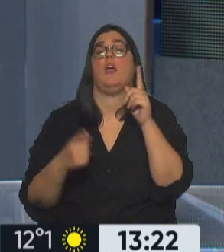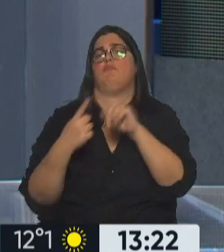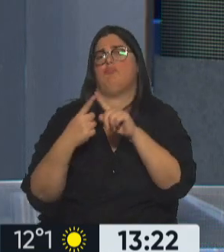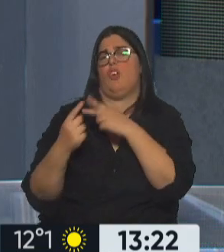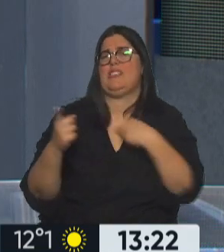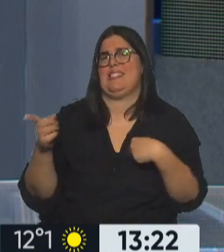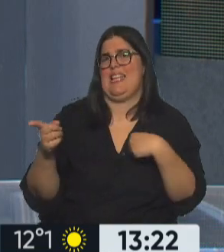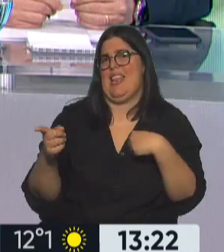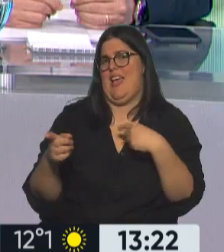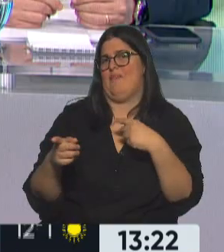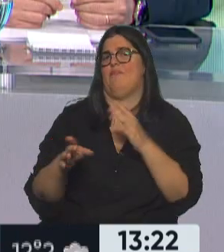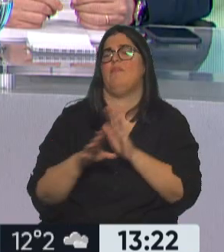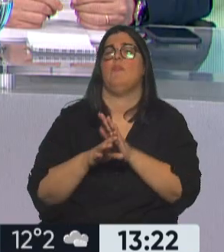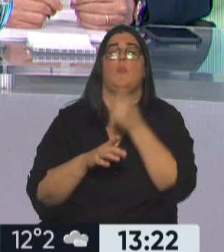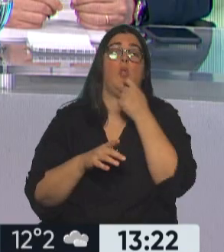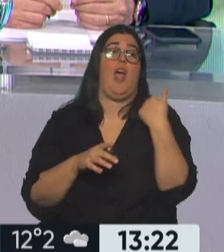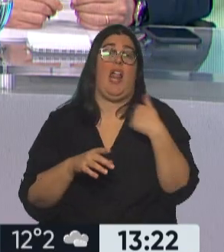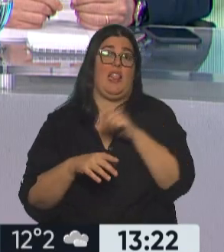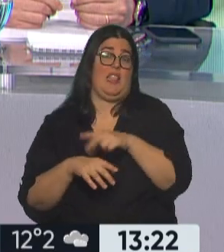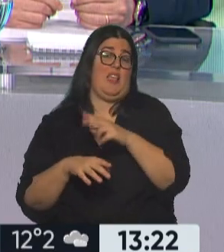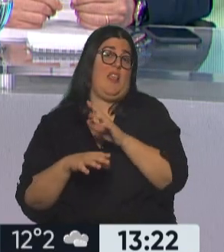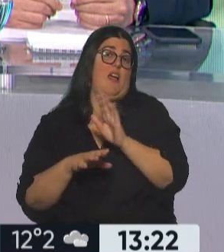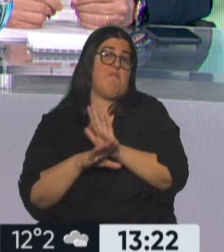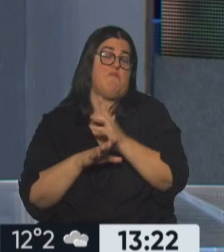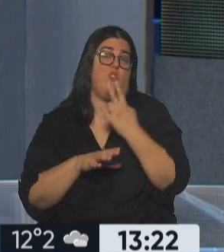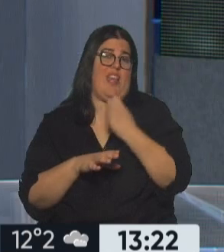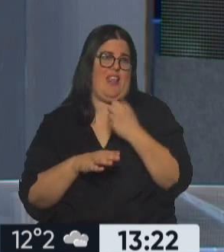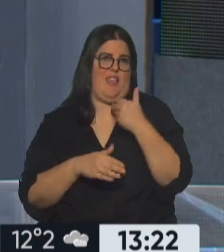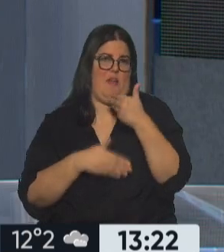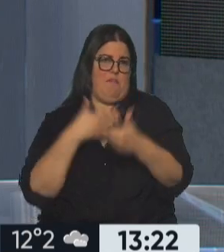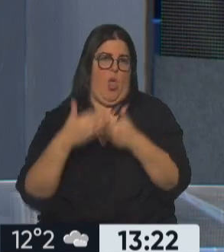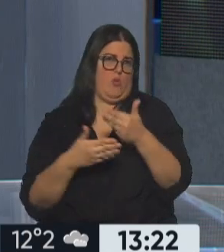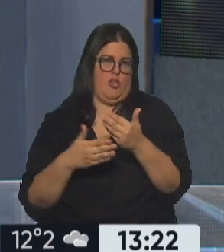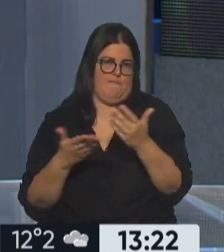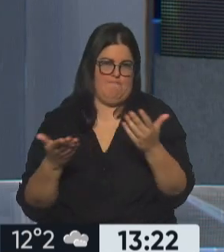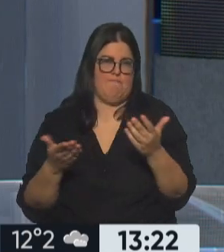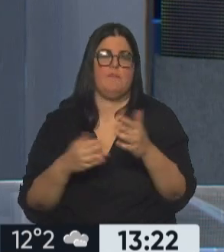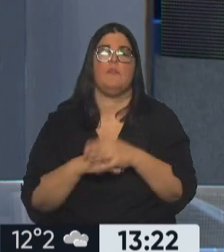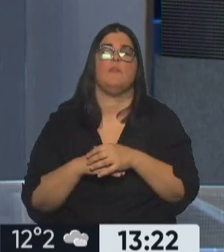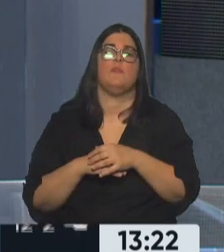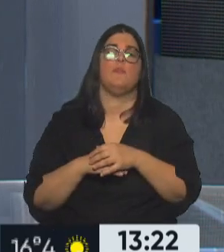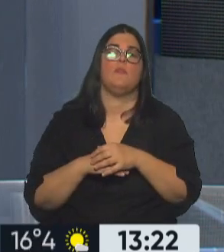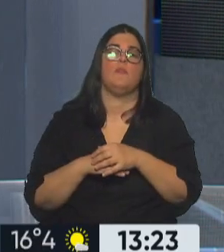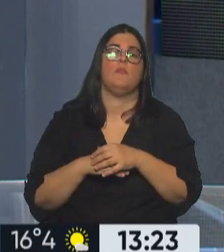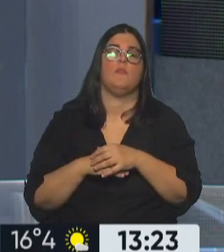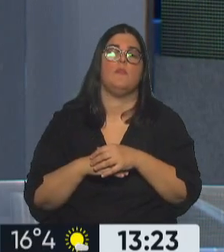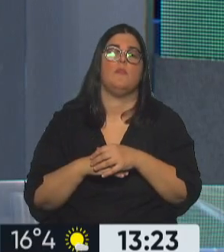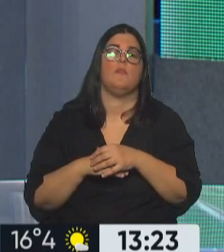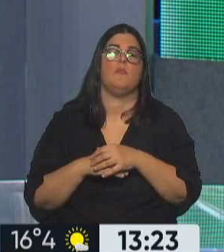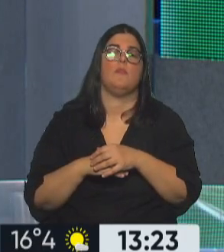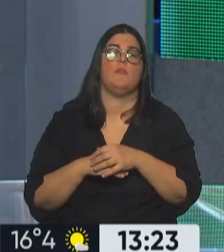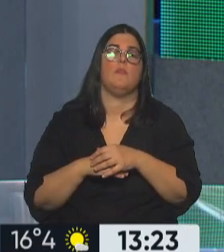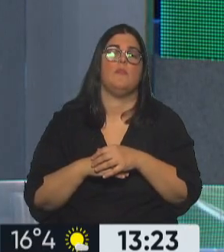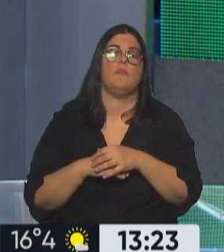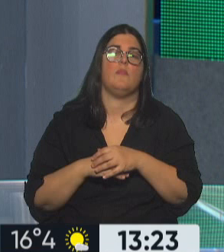día es excedentario en la producción de energía, de forma tal que verlo como